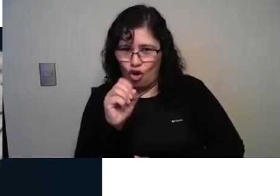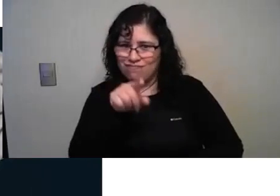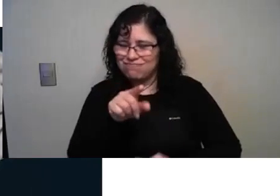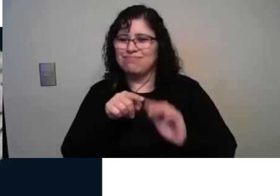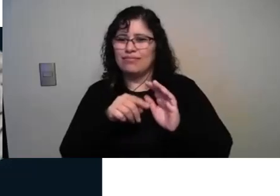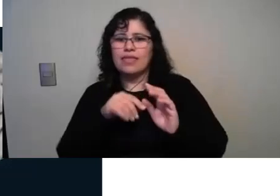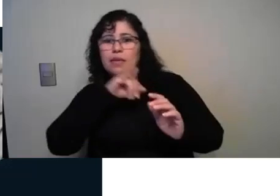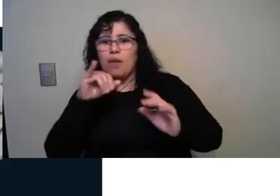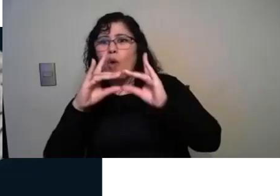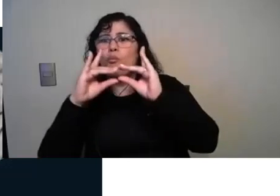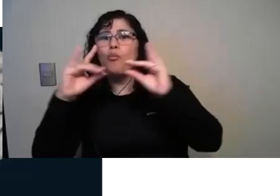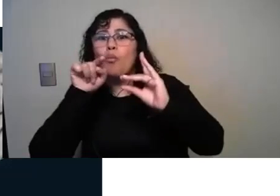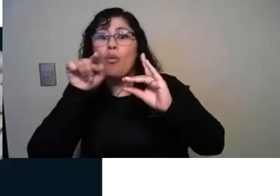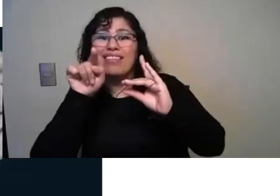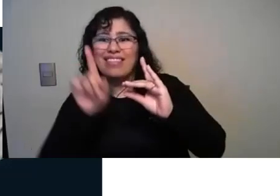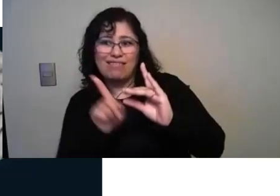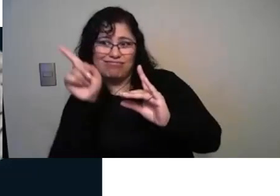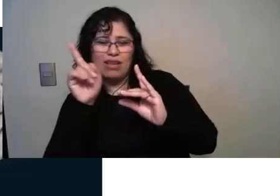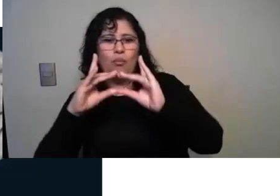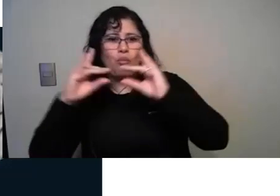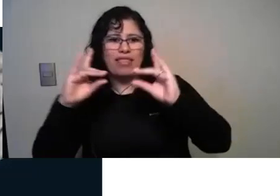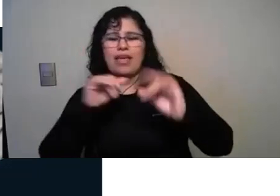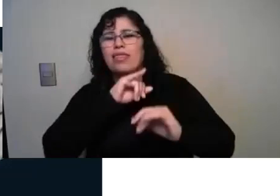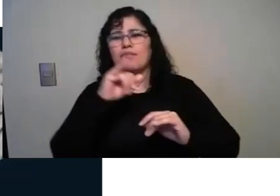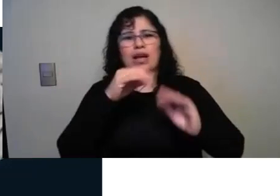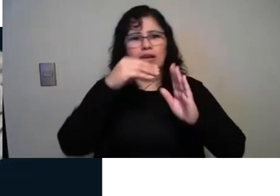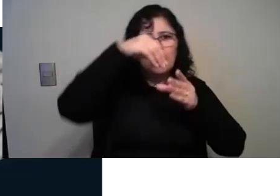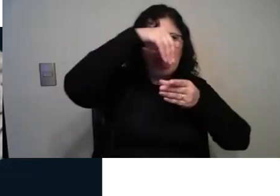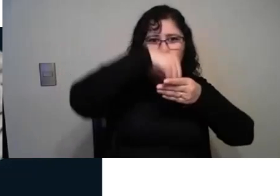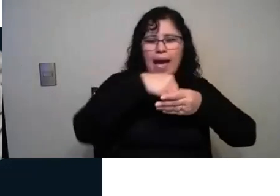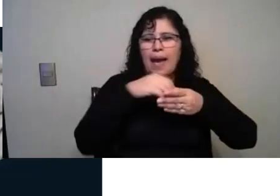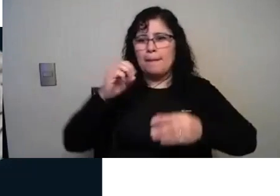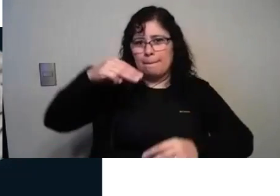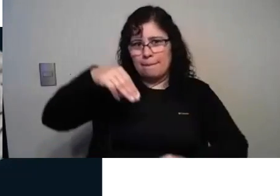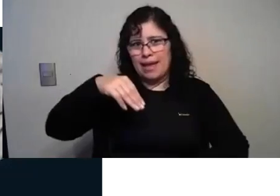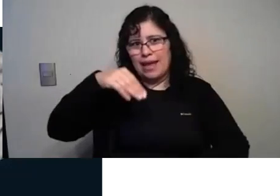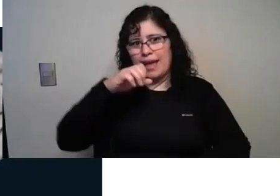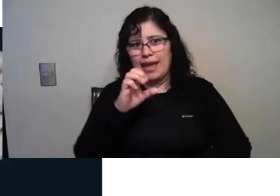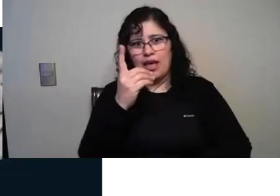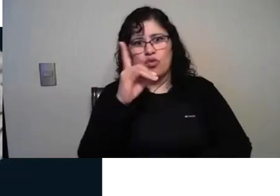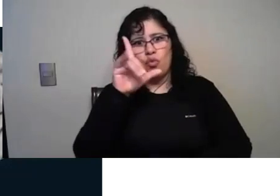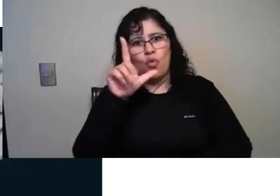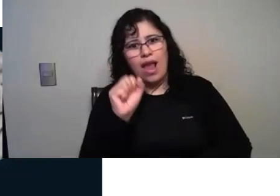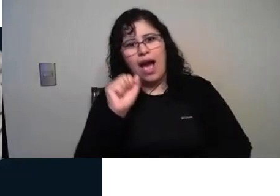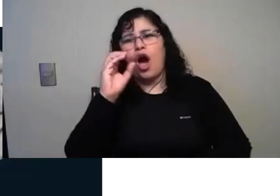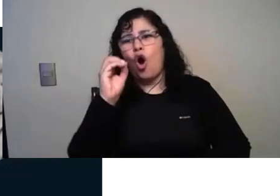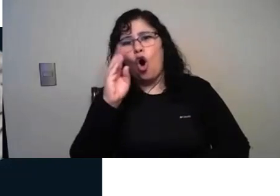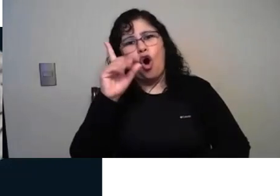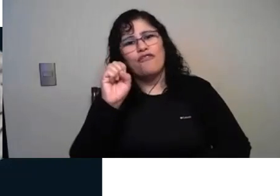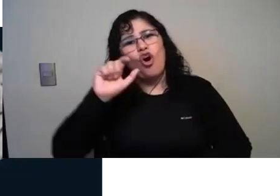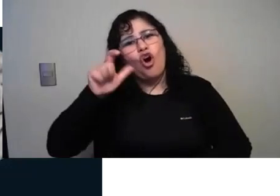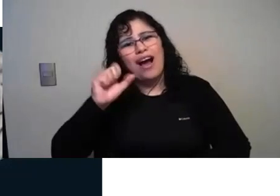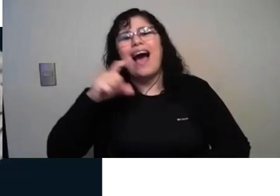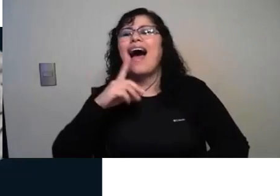puente y la médula oblongada, ¿cierto?, que se observa en este sector. Todo lo que queda debajo de